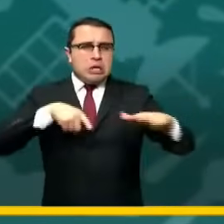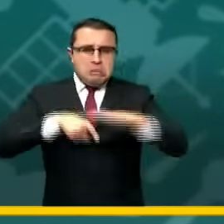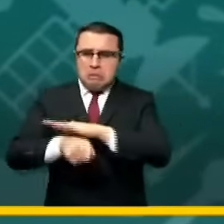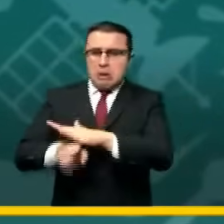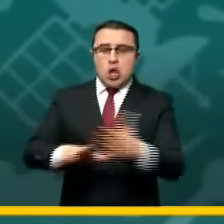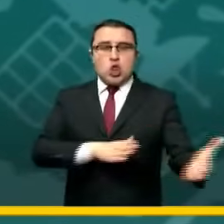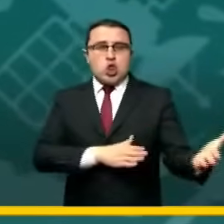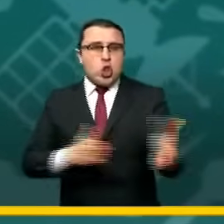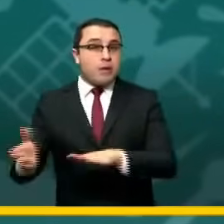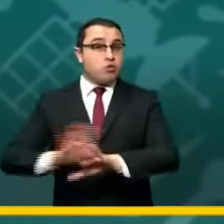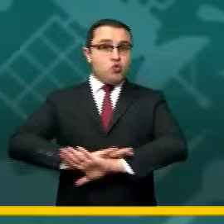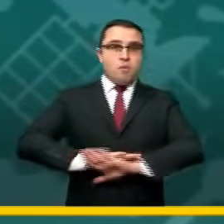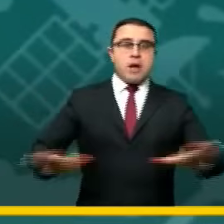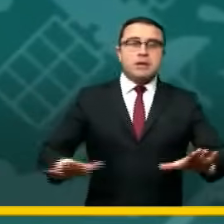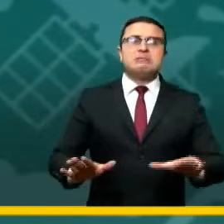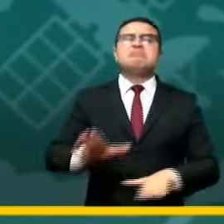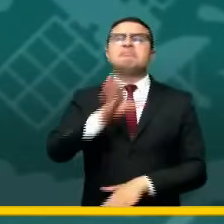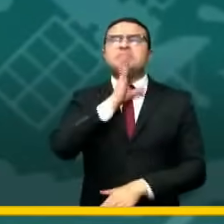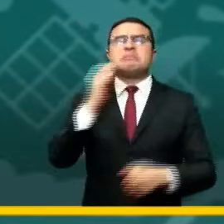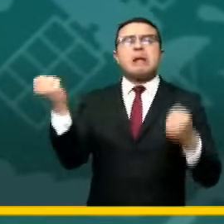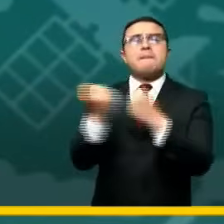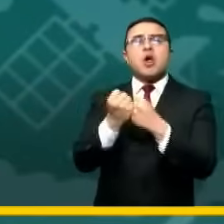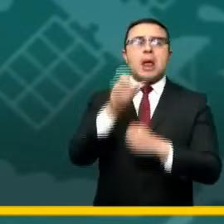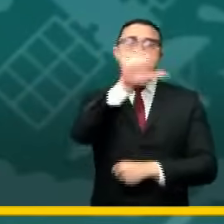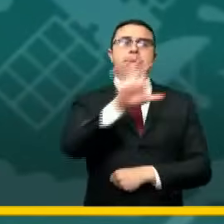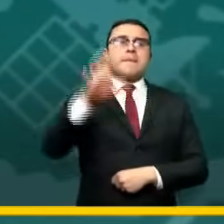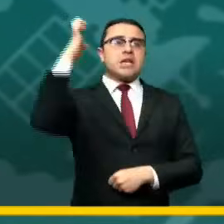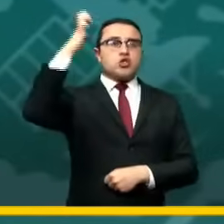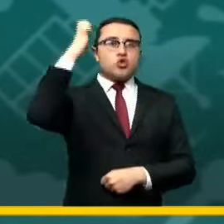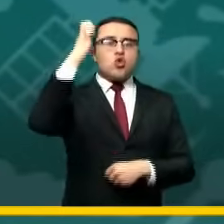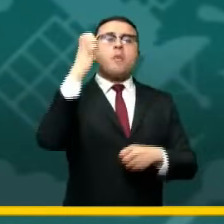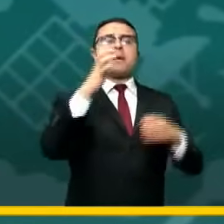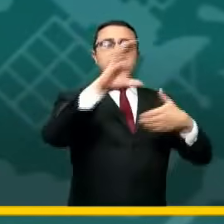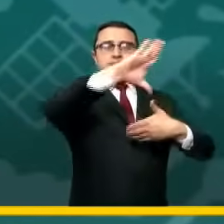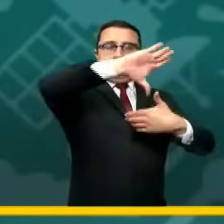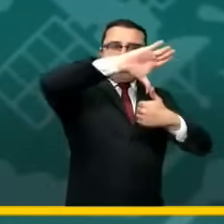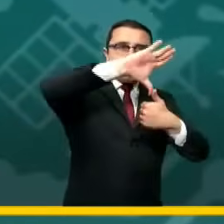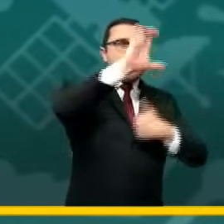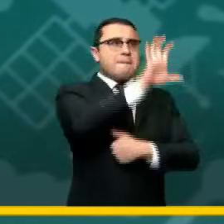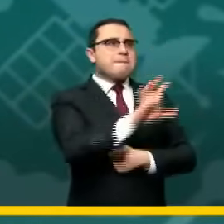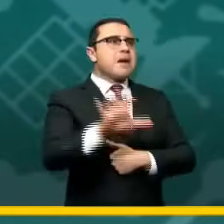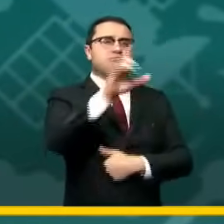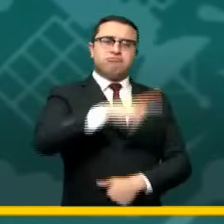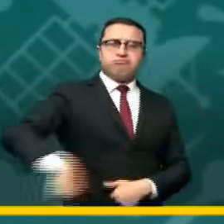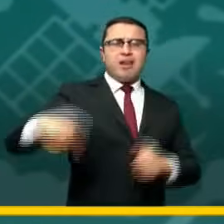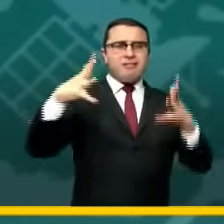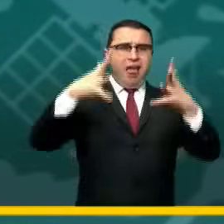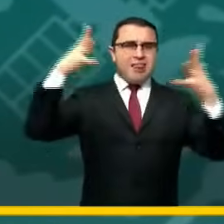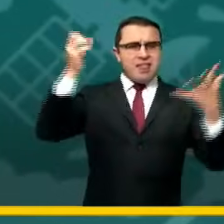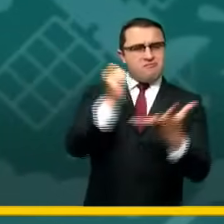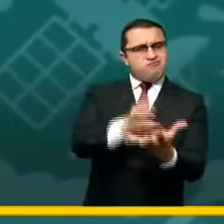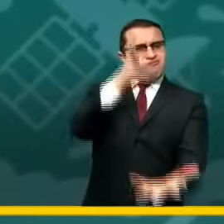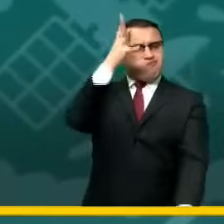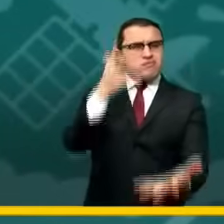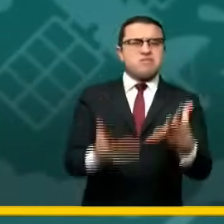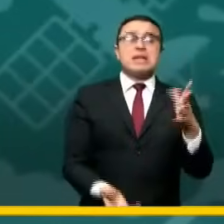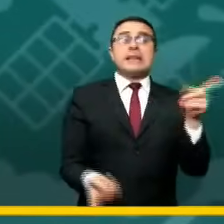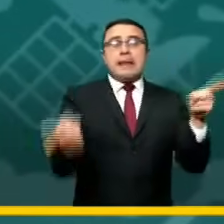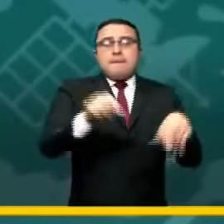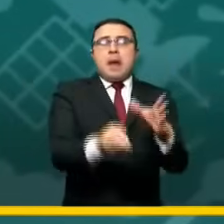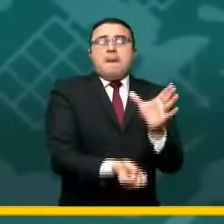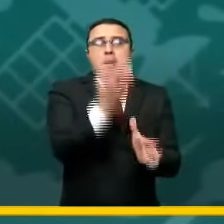del genocidio los pocos países de Europa y Norteamérica, los grandes consumidores de